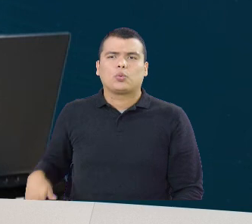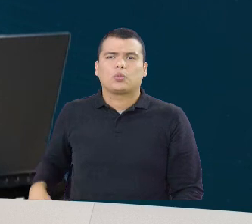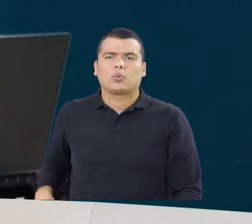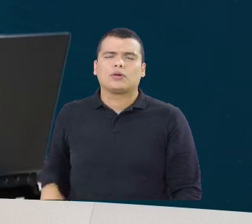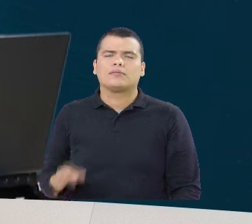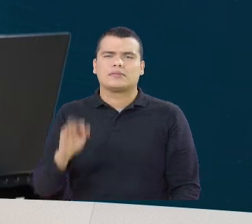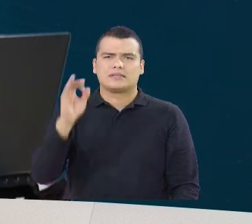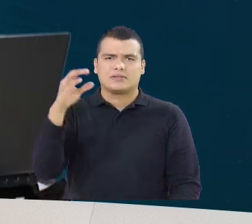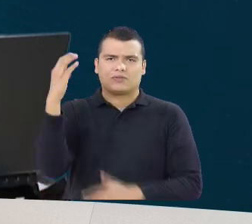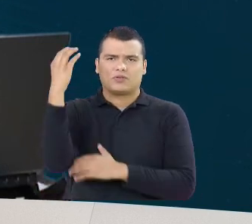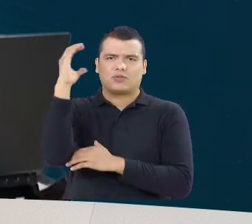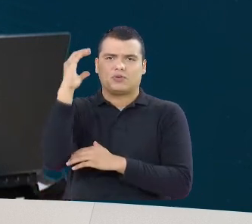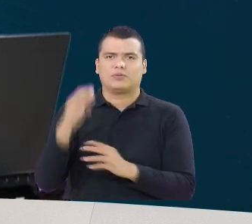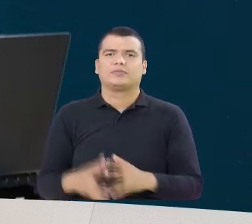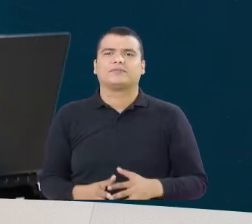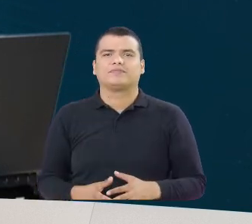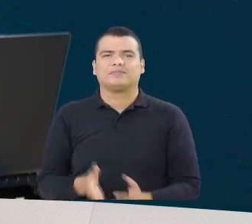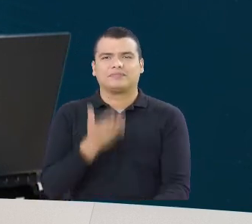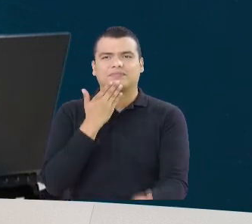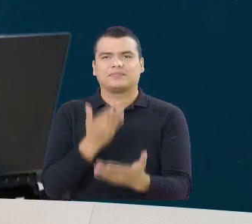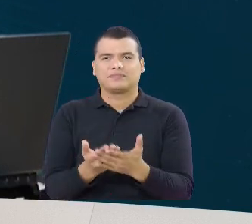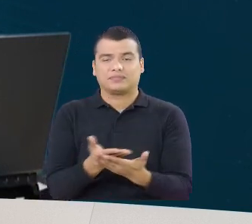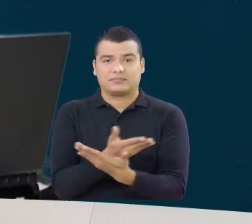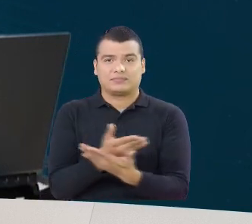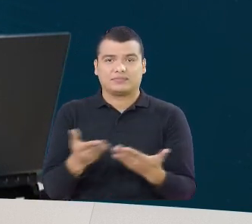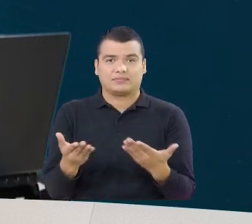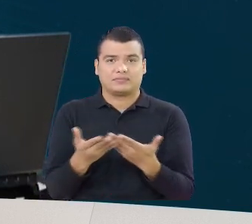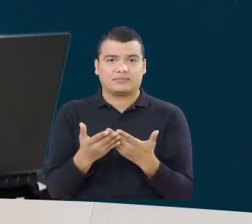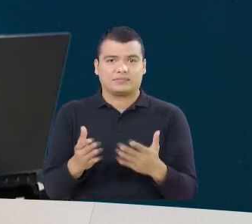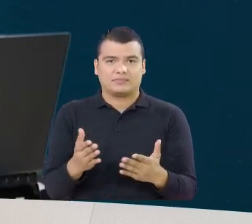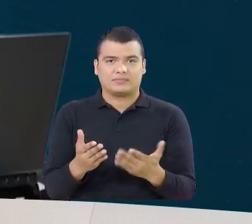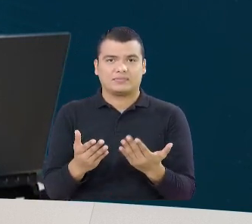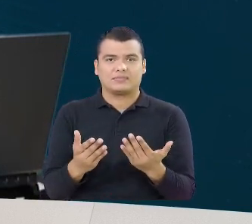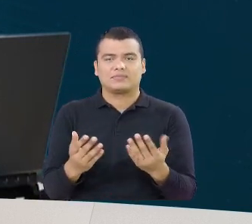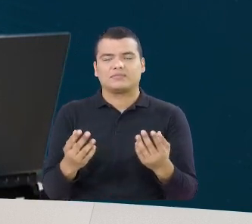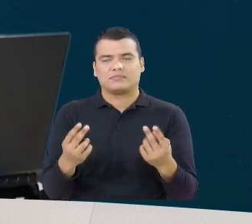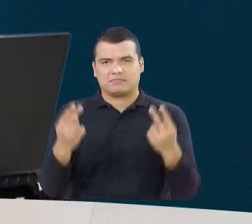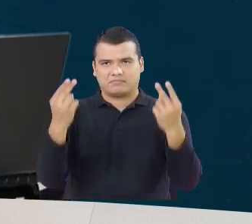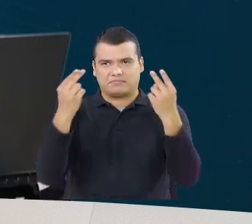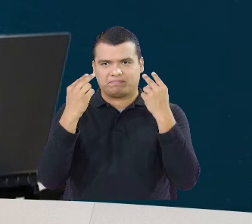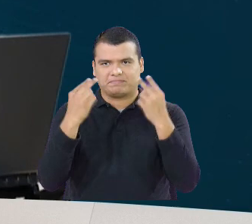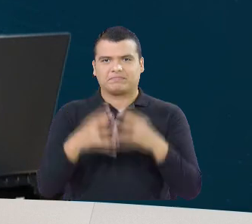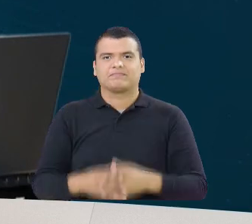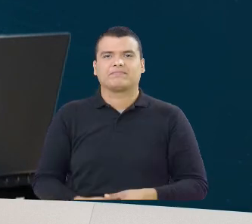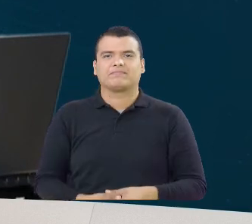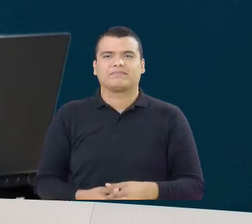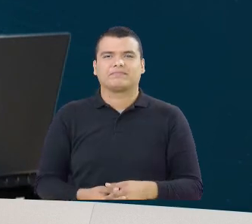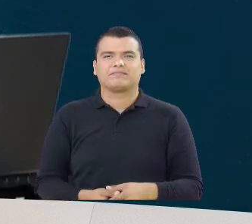relegado. Muchas gracias por haber visto mi presentación.